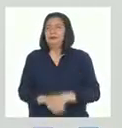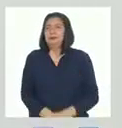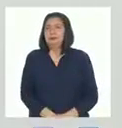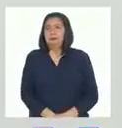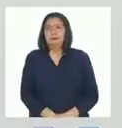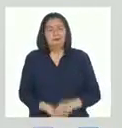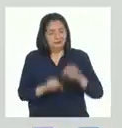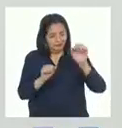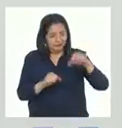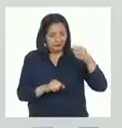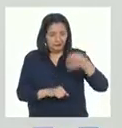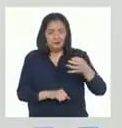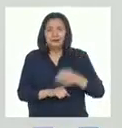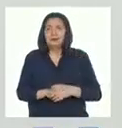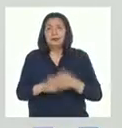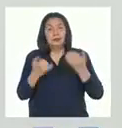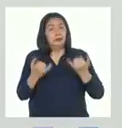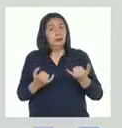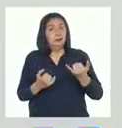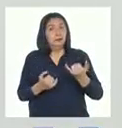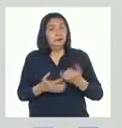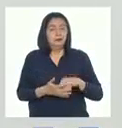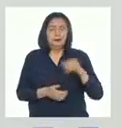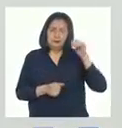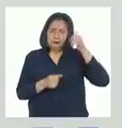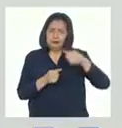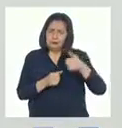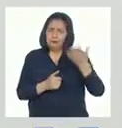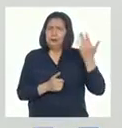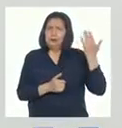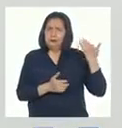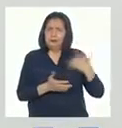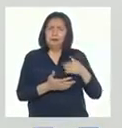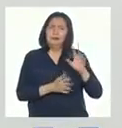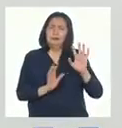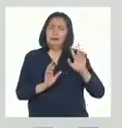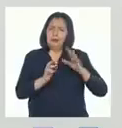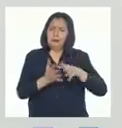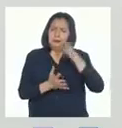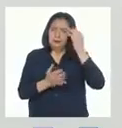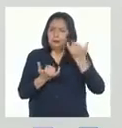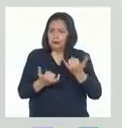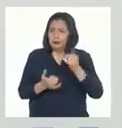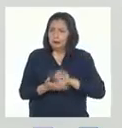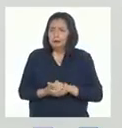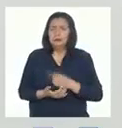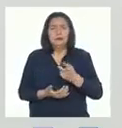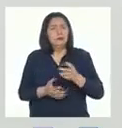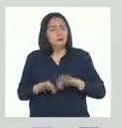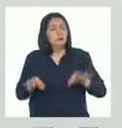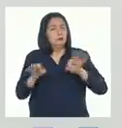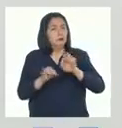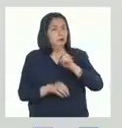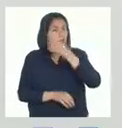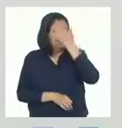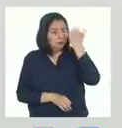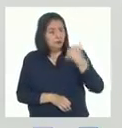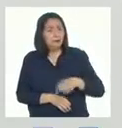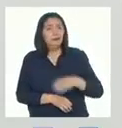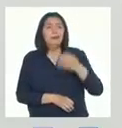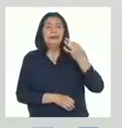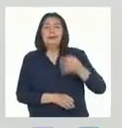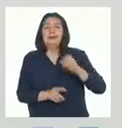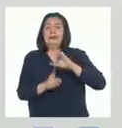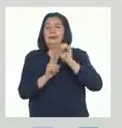genial. Así es. Ahora, recapitulando un poco lo que vimos hoy, es importante que no olvidemos la